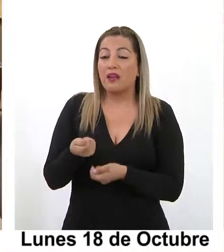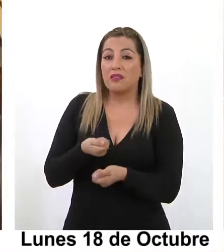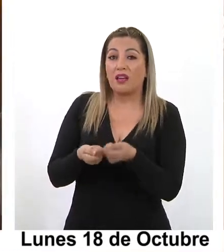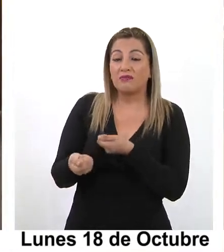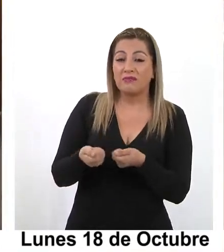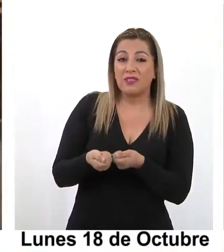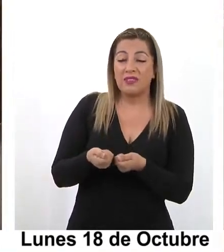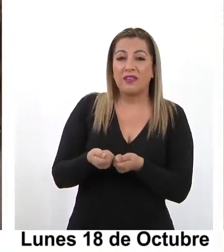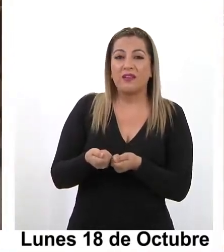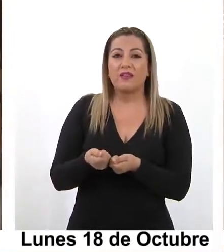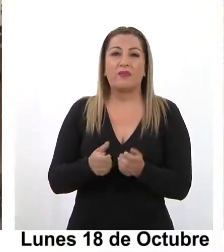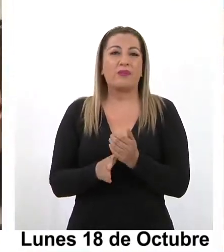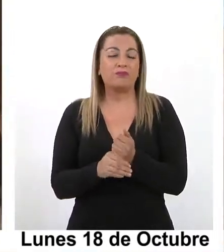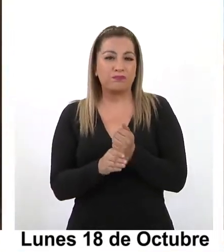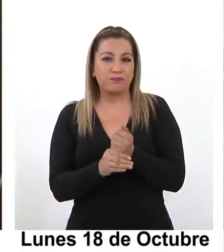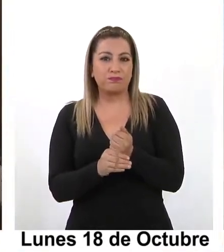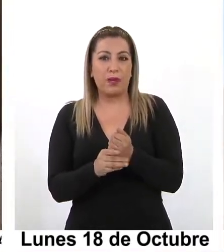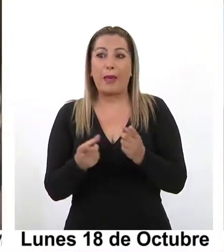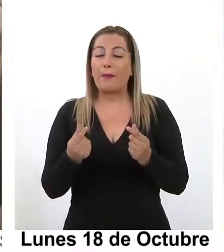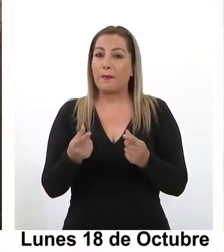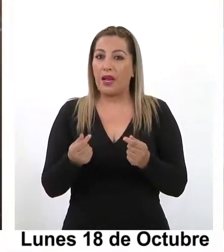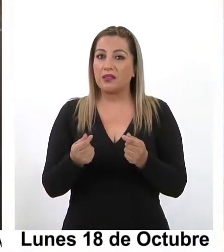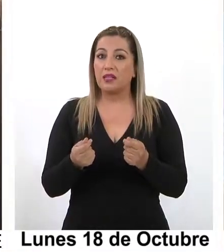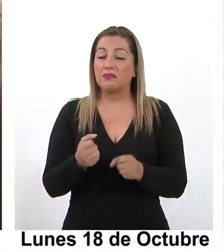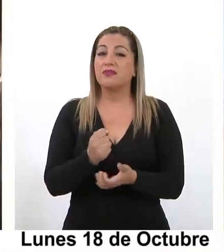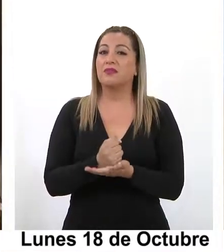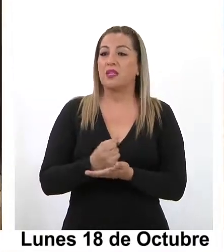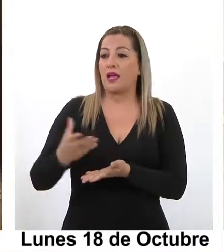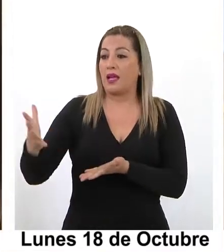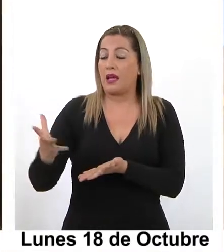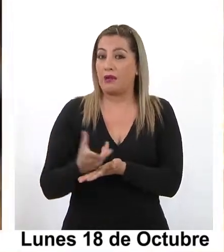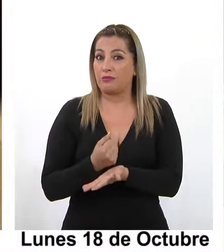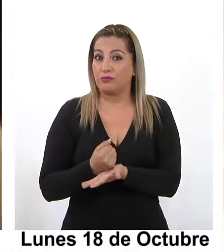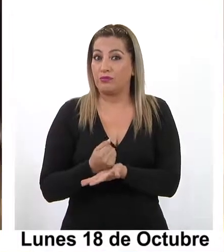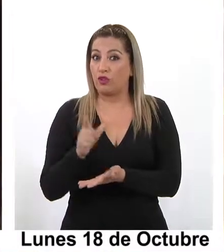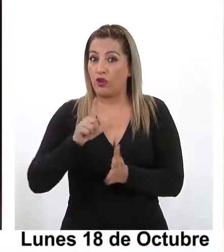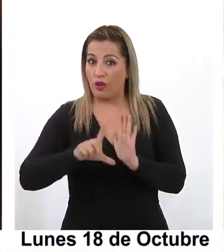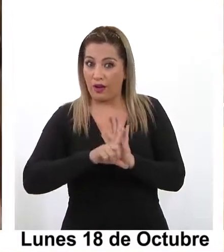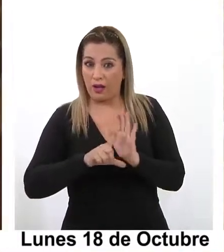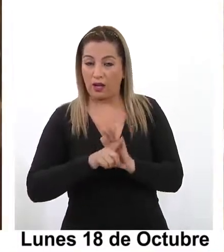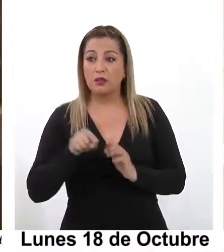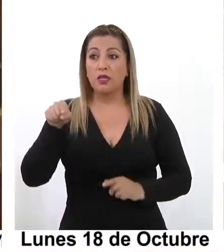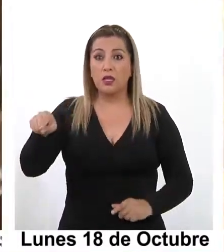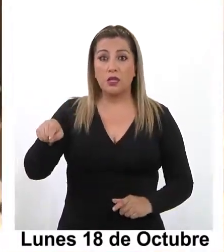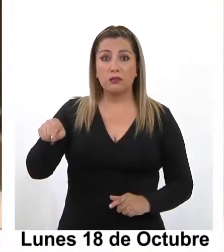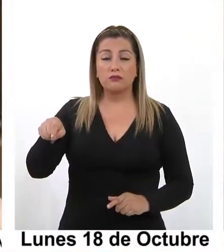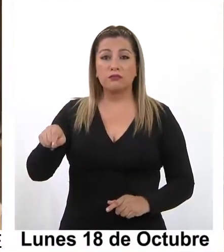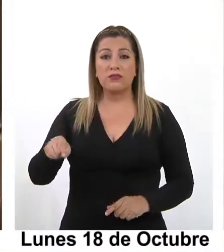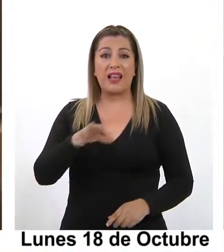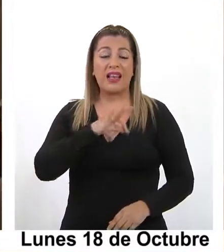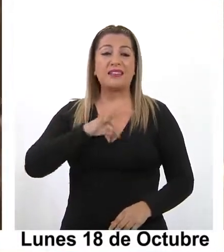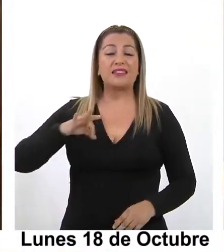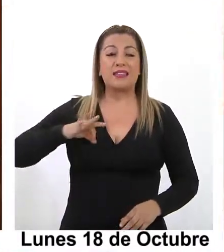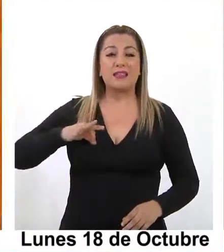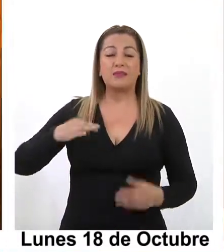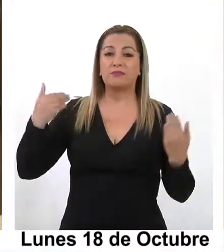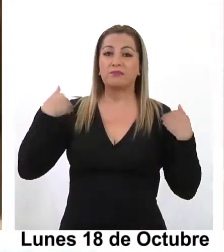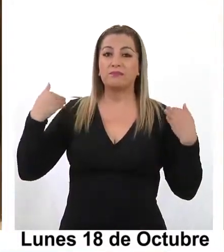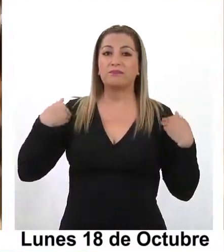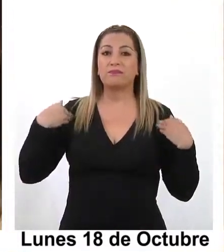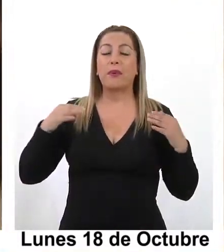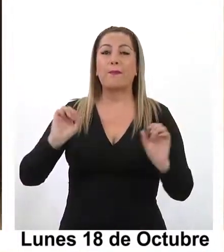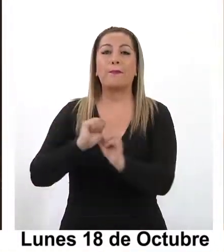al fisco, lavado de activos y asociación ilícita. Vieira se encuentra con la medida cautelar de